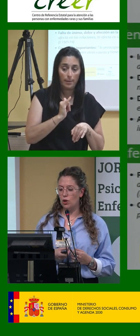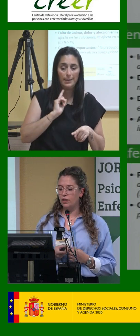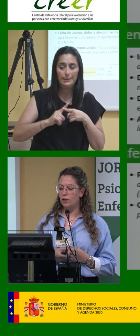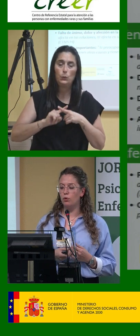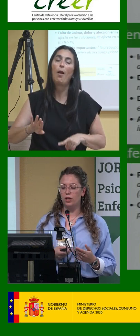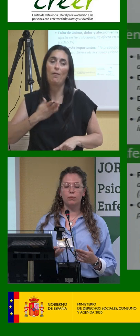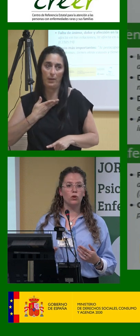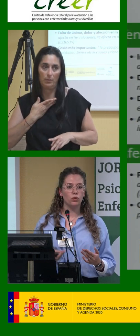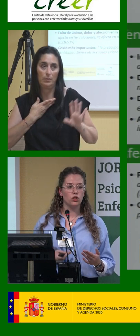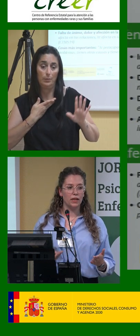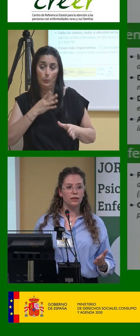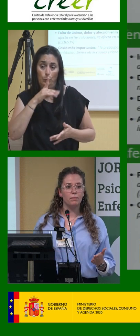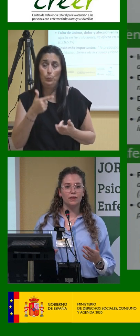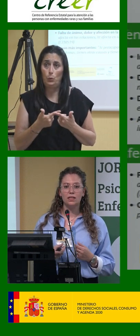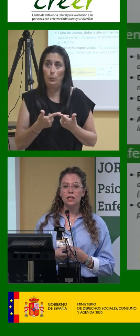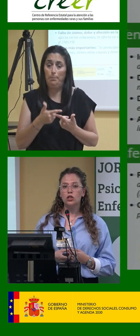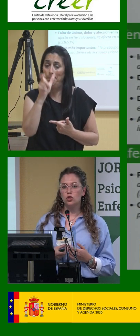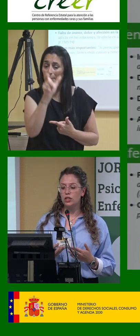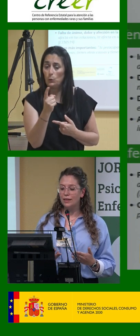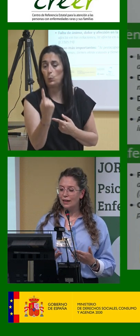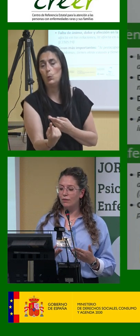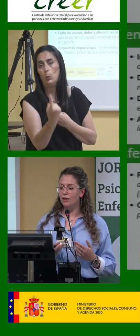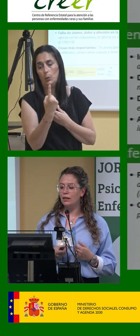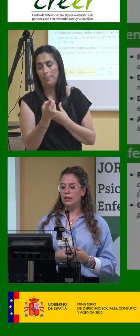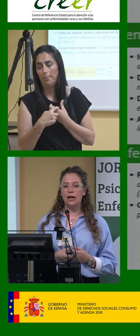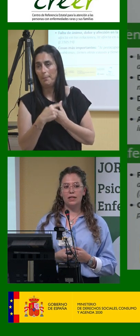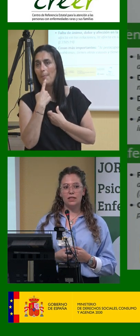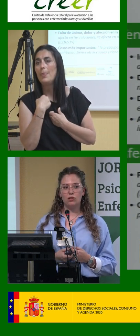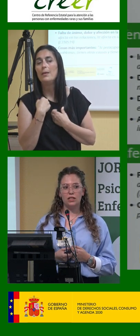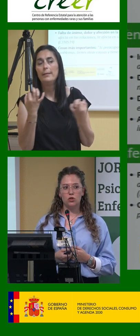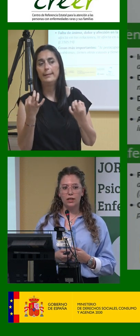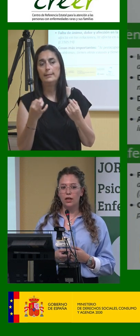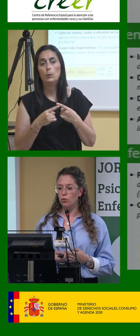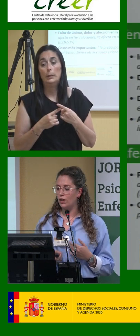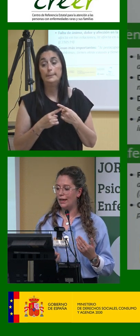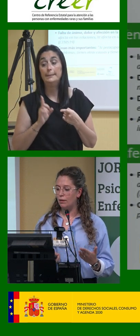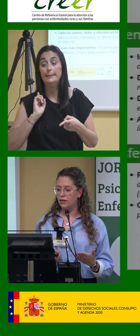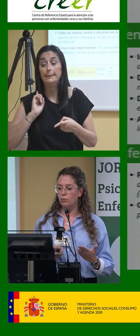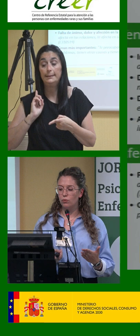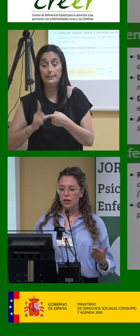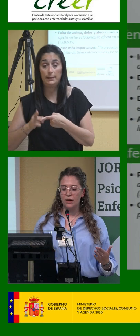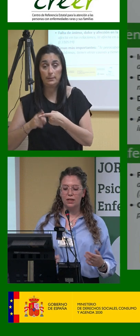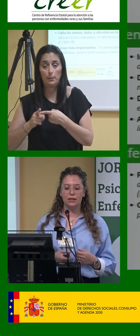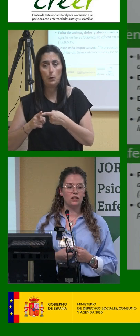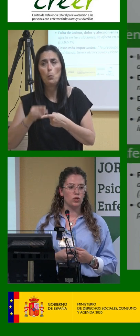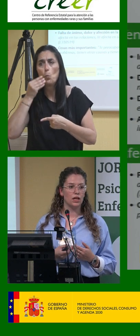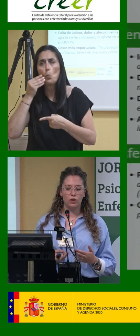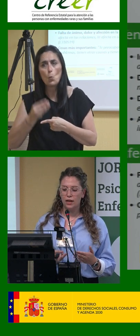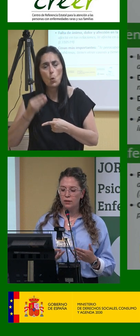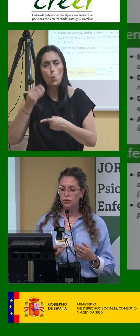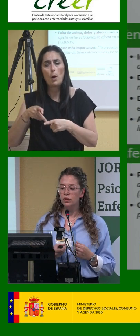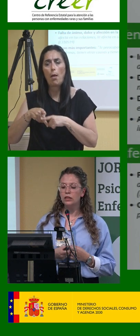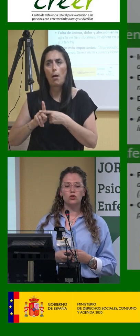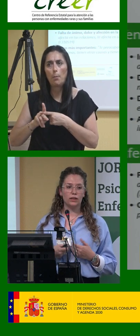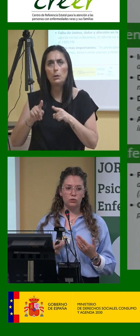la sexualidad. Por ejemplo, uno de los participantes nos indicaba que había sido la sexualidad una herramienta muy buena para mantener su estado